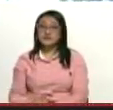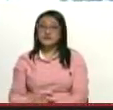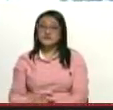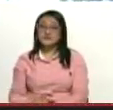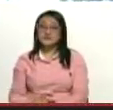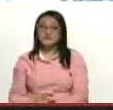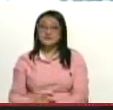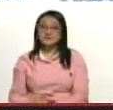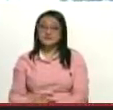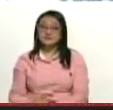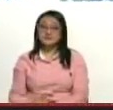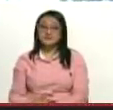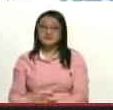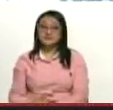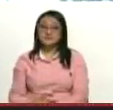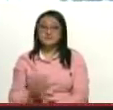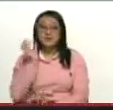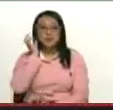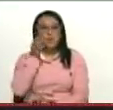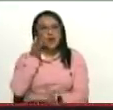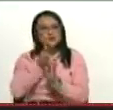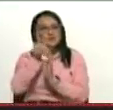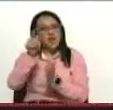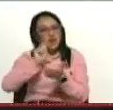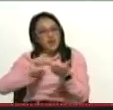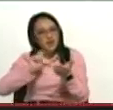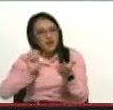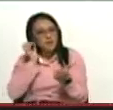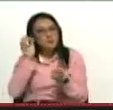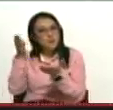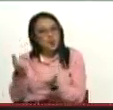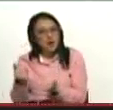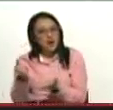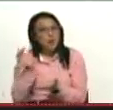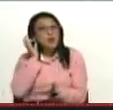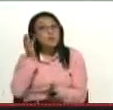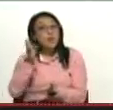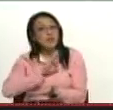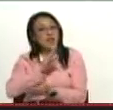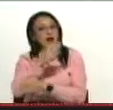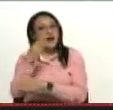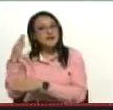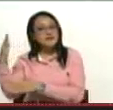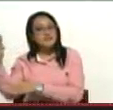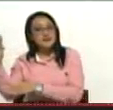la mujer de la que le escribe es una mujer caribeña